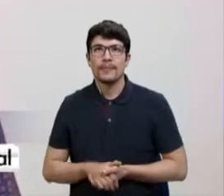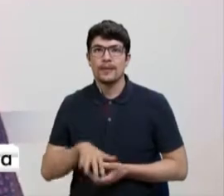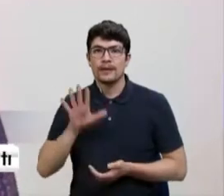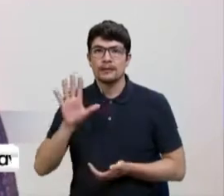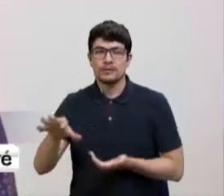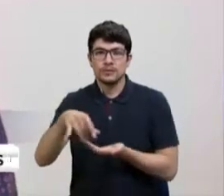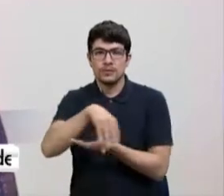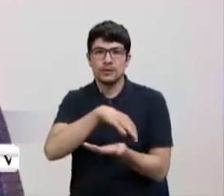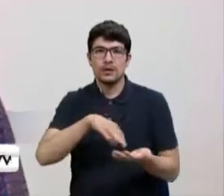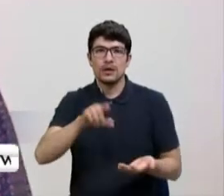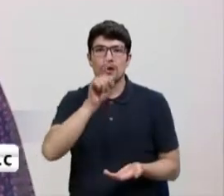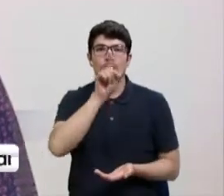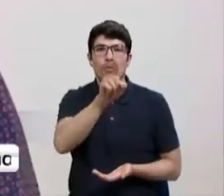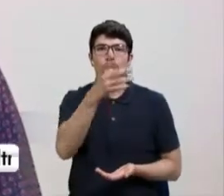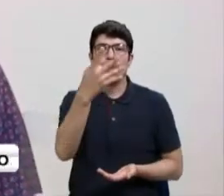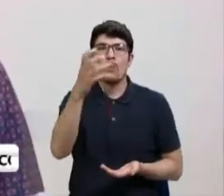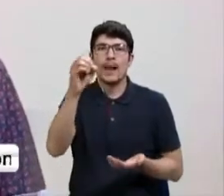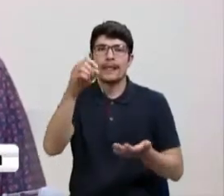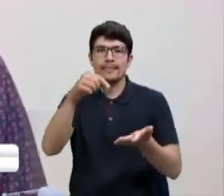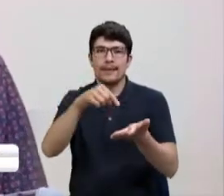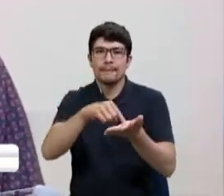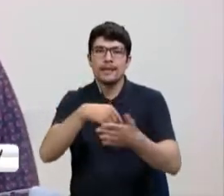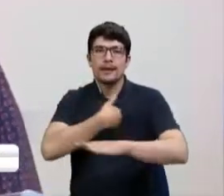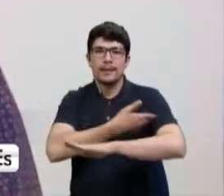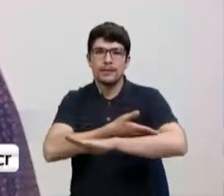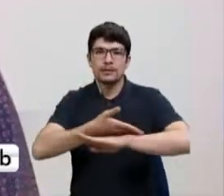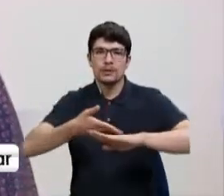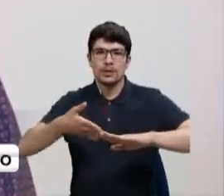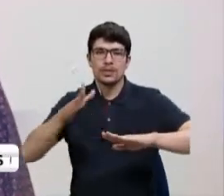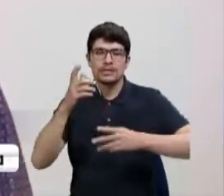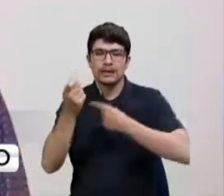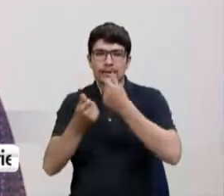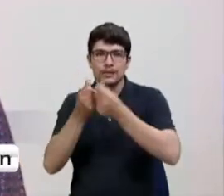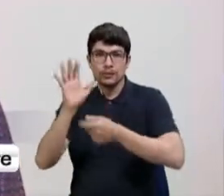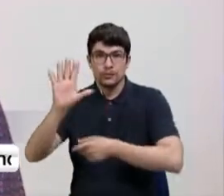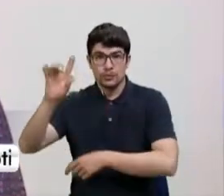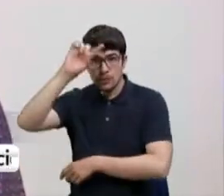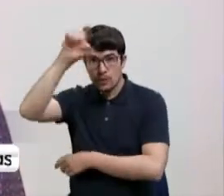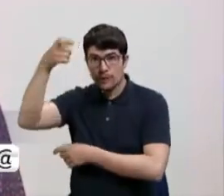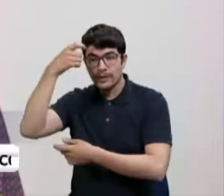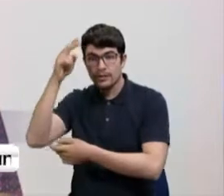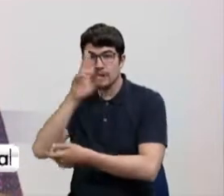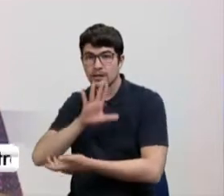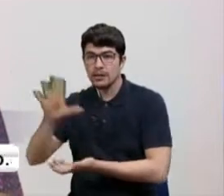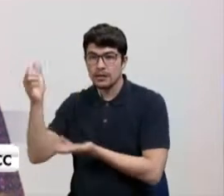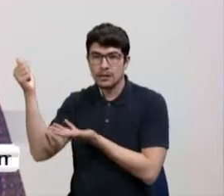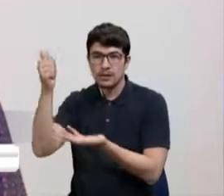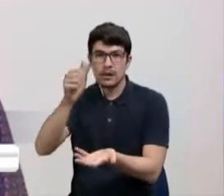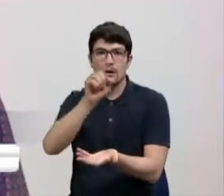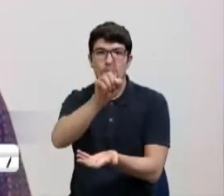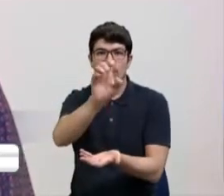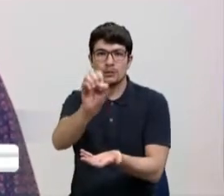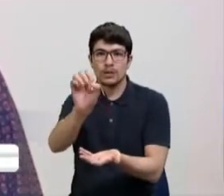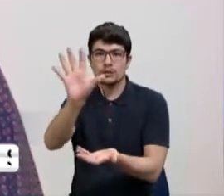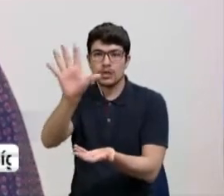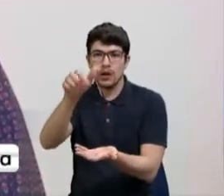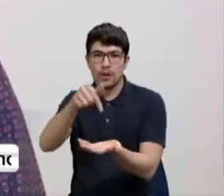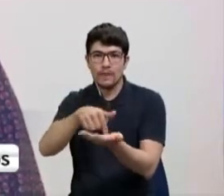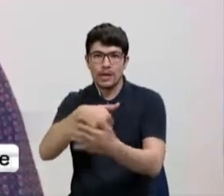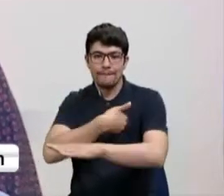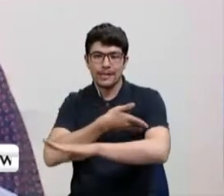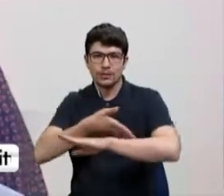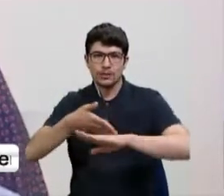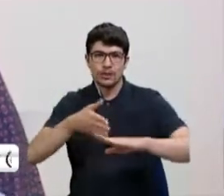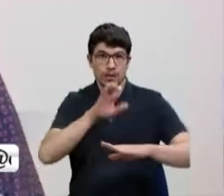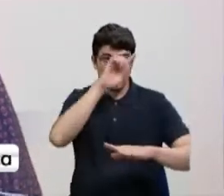de 140 mil millones de pesos, donde el gobierno nacional aporta 105 mil millones de pesos y